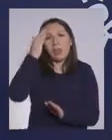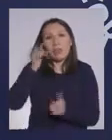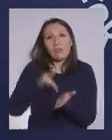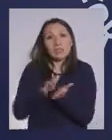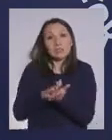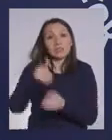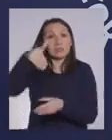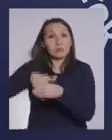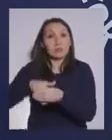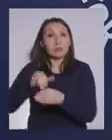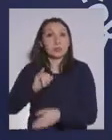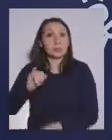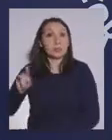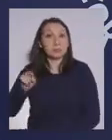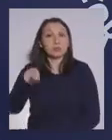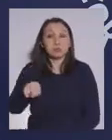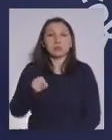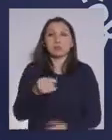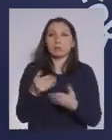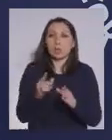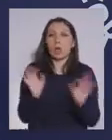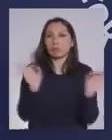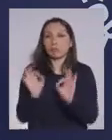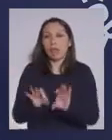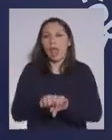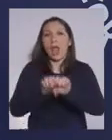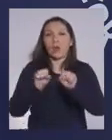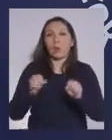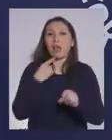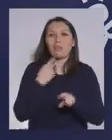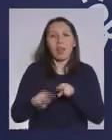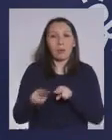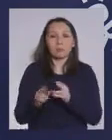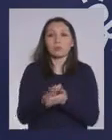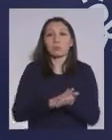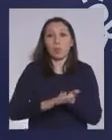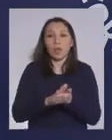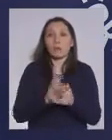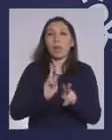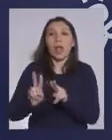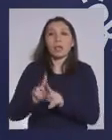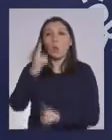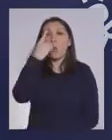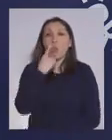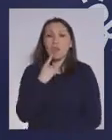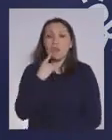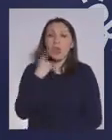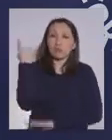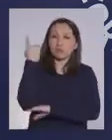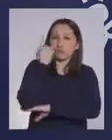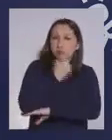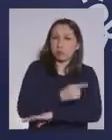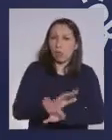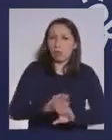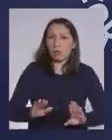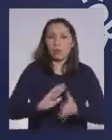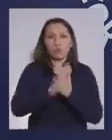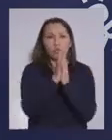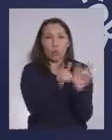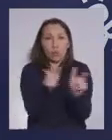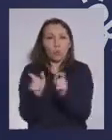hay algunas definiciones que ya han sido concordadas por ejemplo se va a realizar en un día una todas las